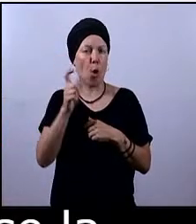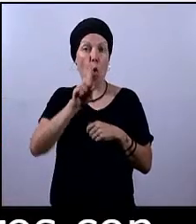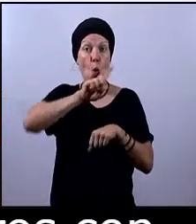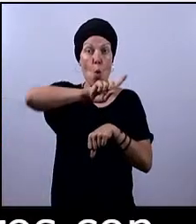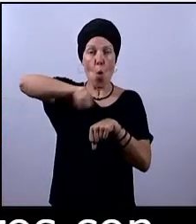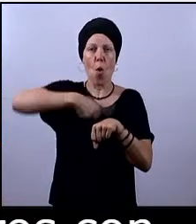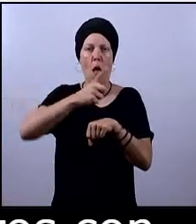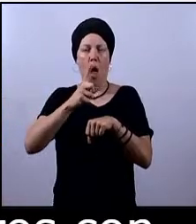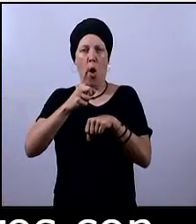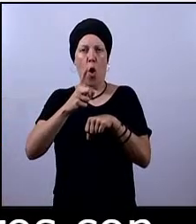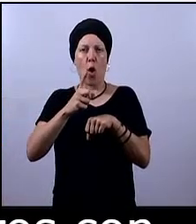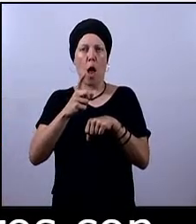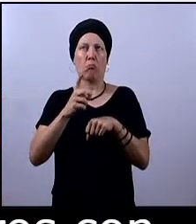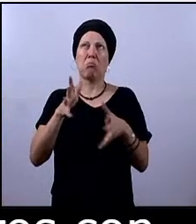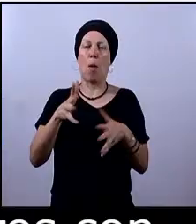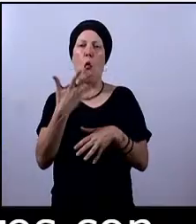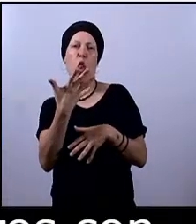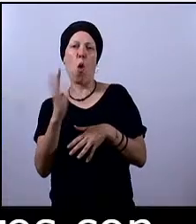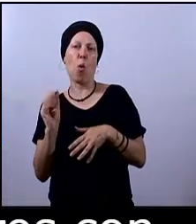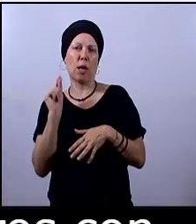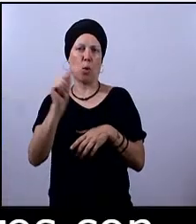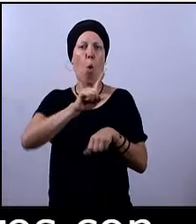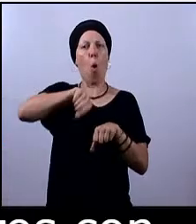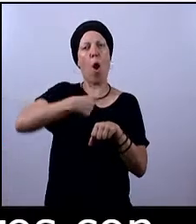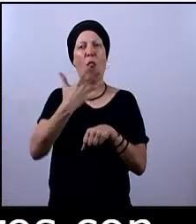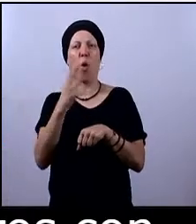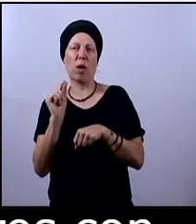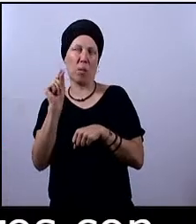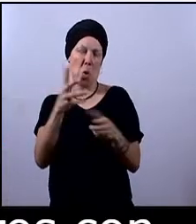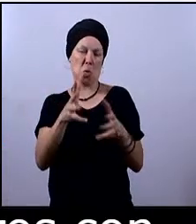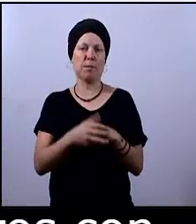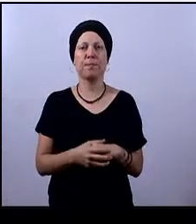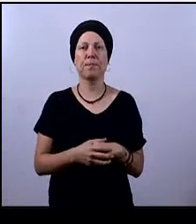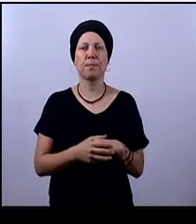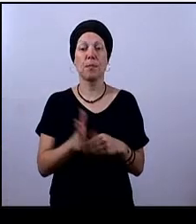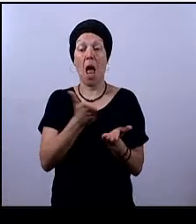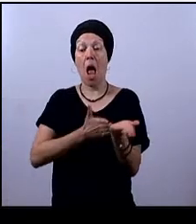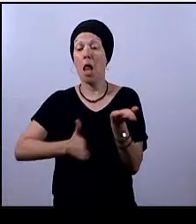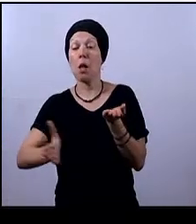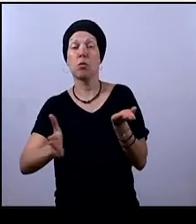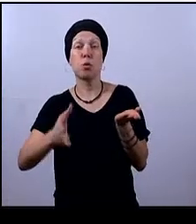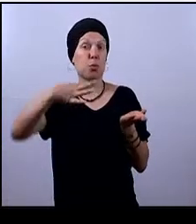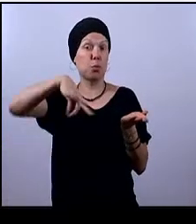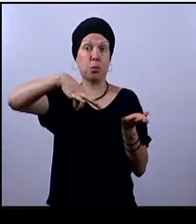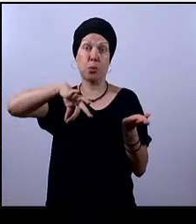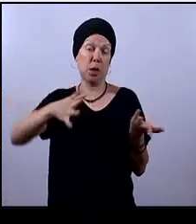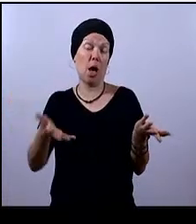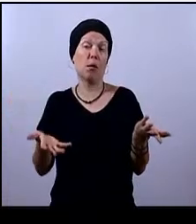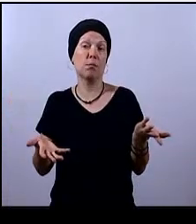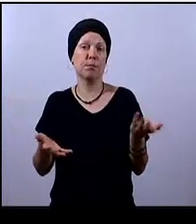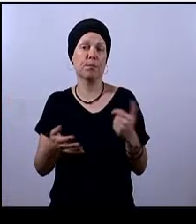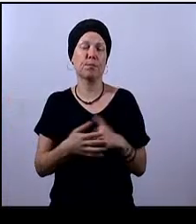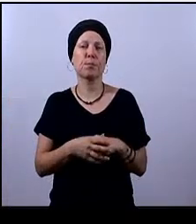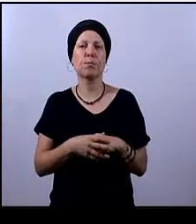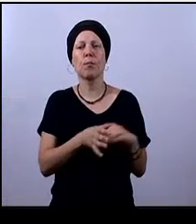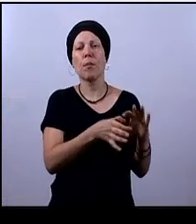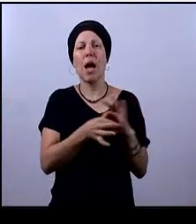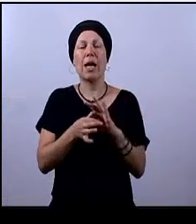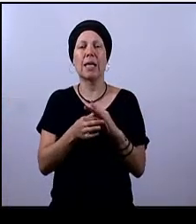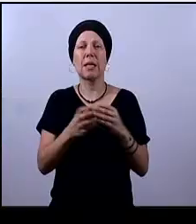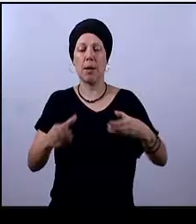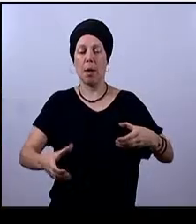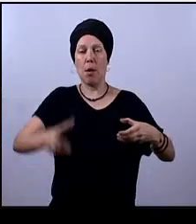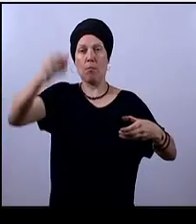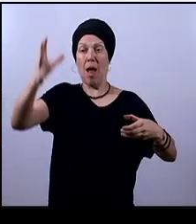1 hora y en torno a 50 minutos. La única alternativa a este trayecto es a través de la presa